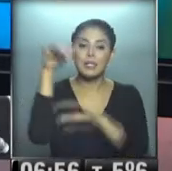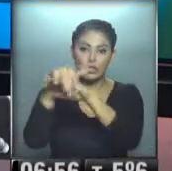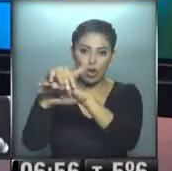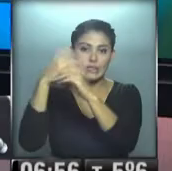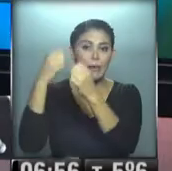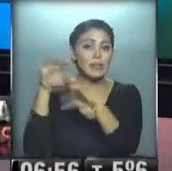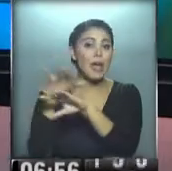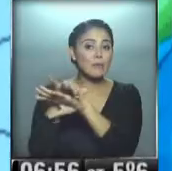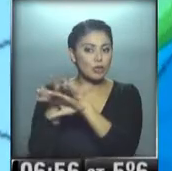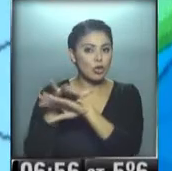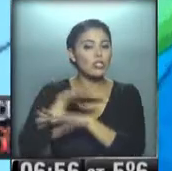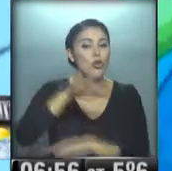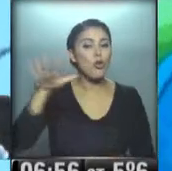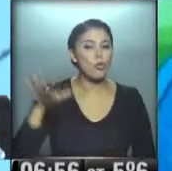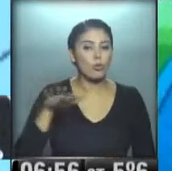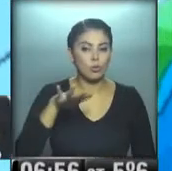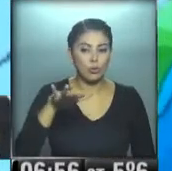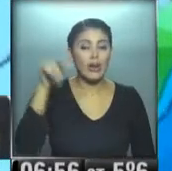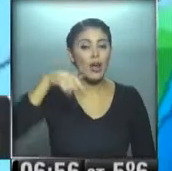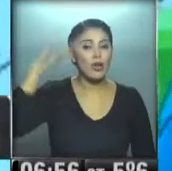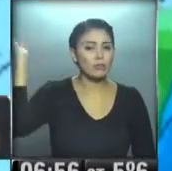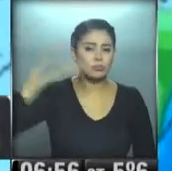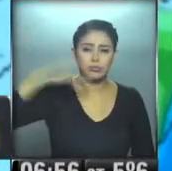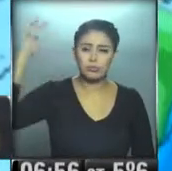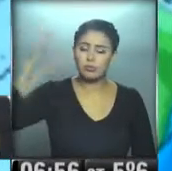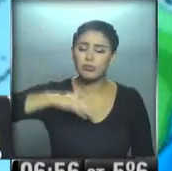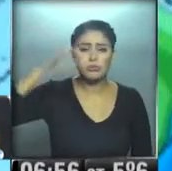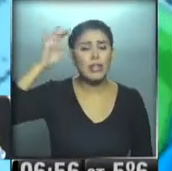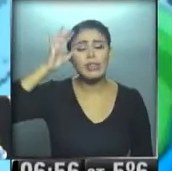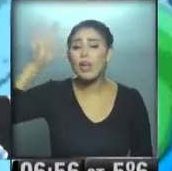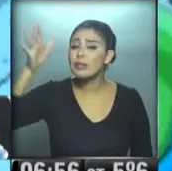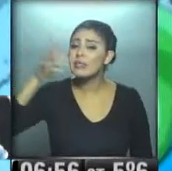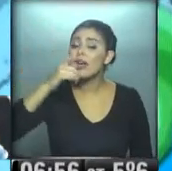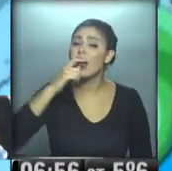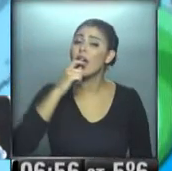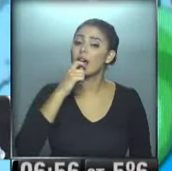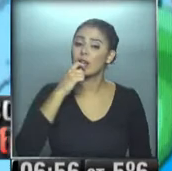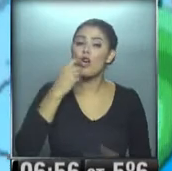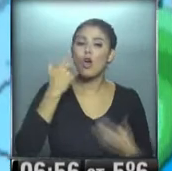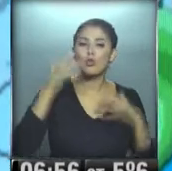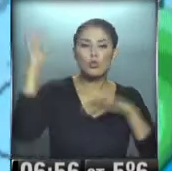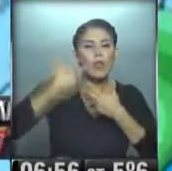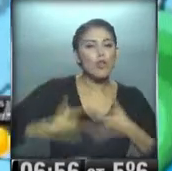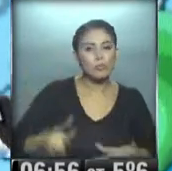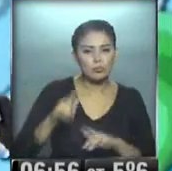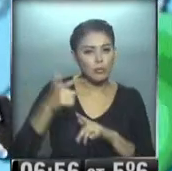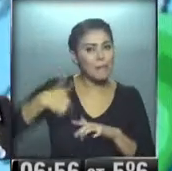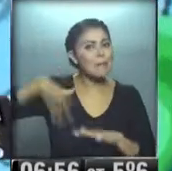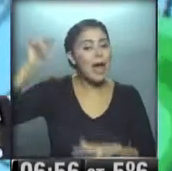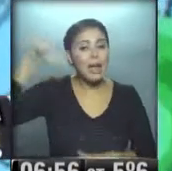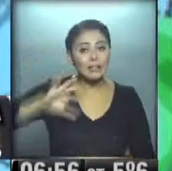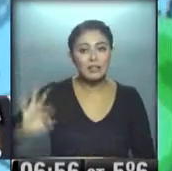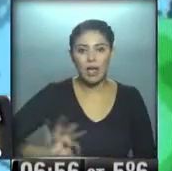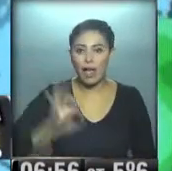por Misiones porque es una zona donde está lloviendo en exceso respecto de las lluvias normales. Este año